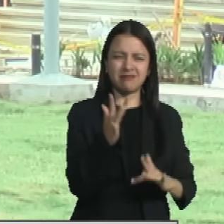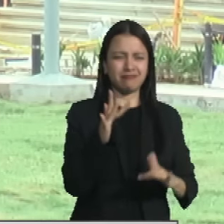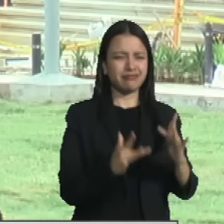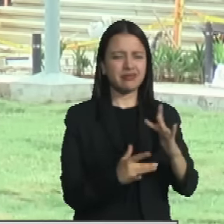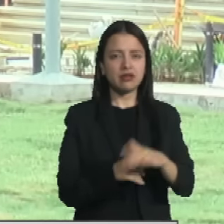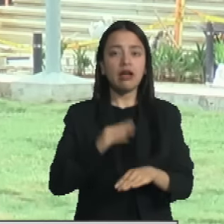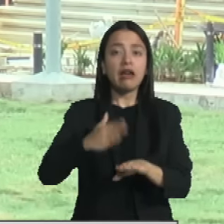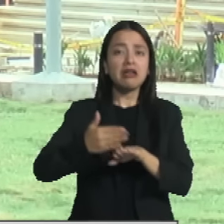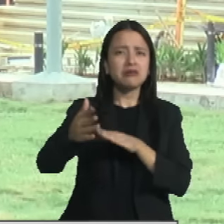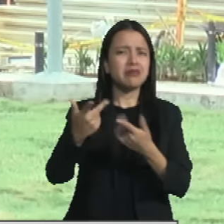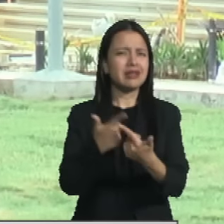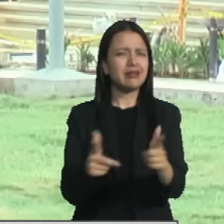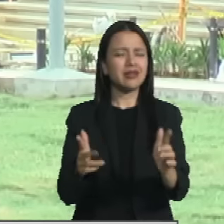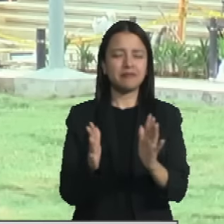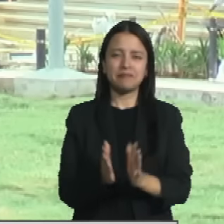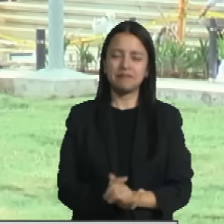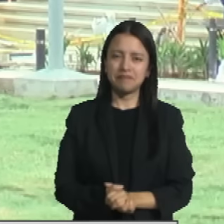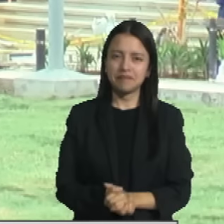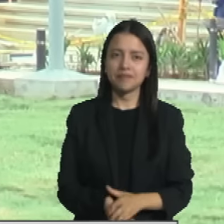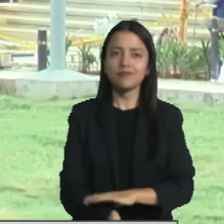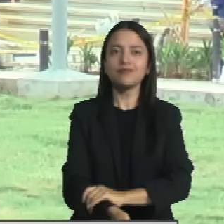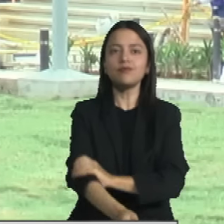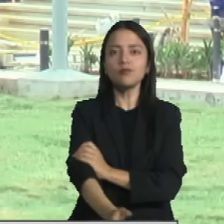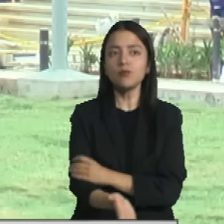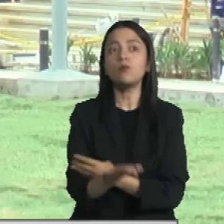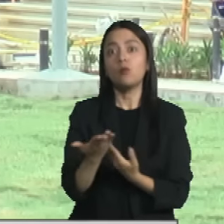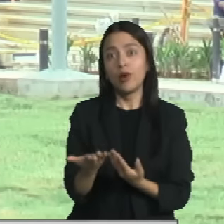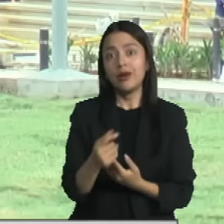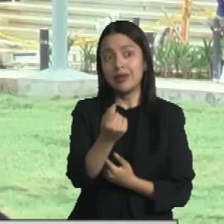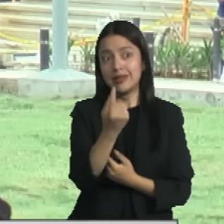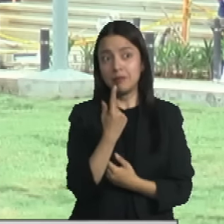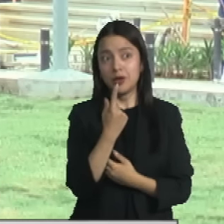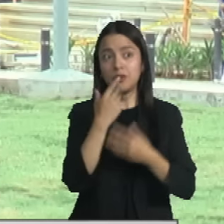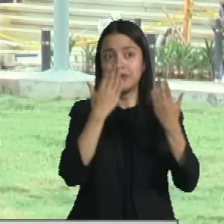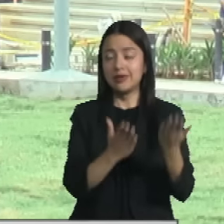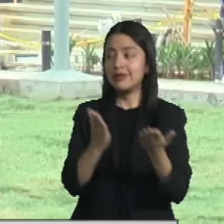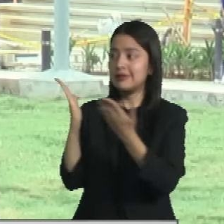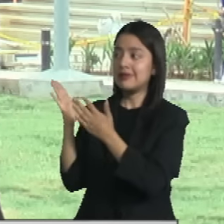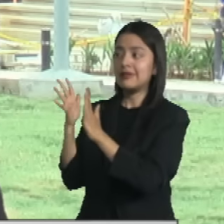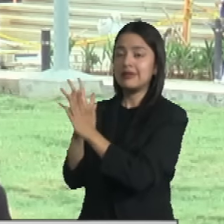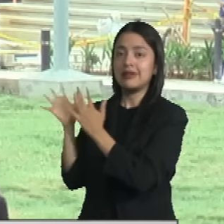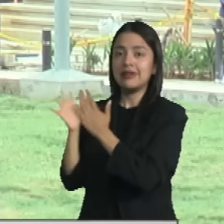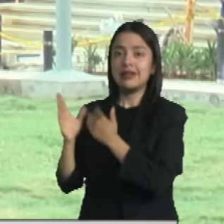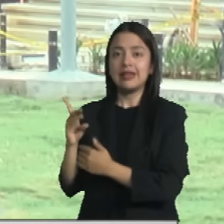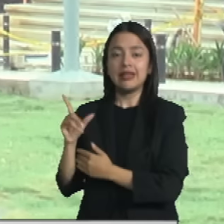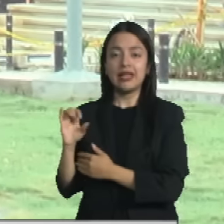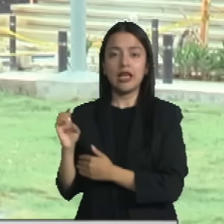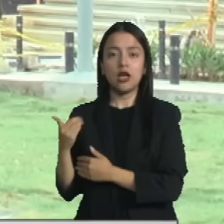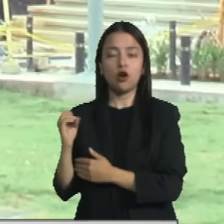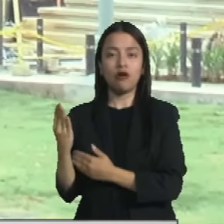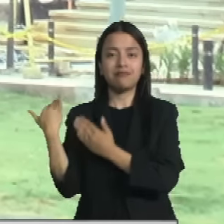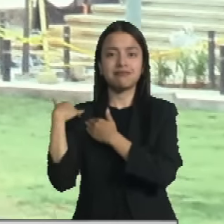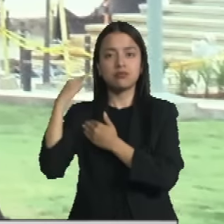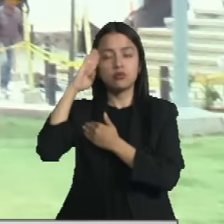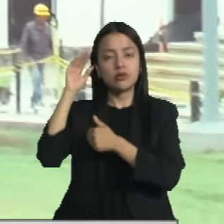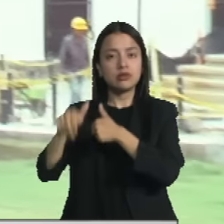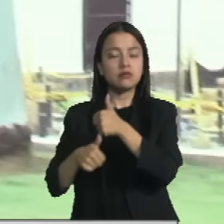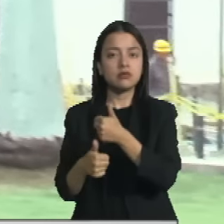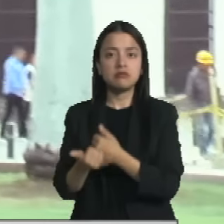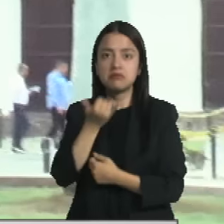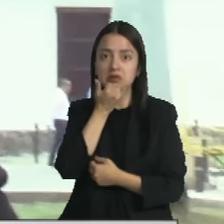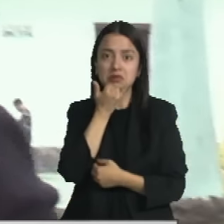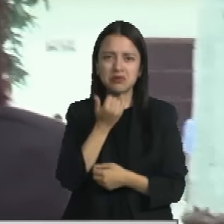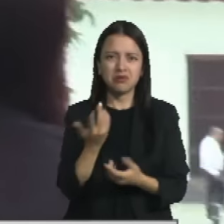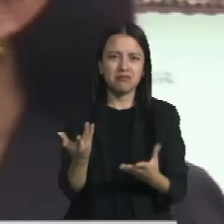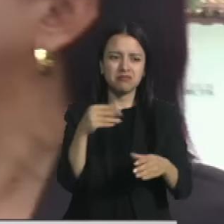Hola Luisa, televidente, muy buenas tardes. Pues esta inquietud se la vamos a trasladar al coronel Diego Pinzón, subcomandante de la Policía Metropolitana. ¿Qué fue lo que pasó y por qué queda libre este sujeto,